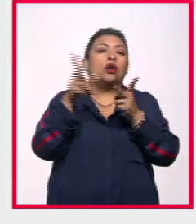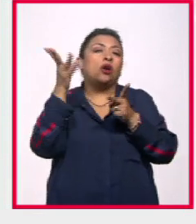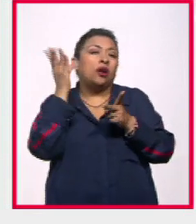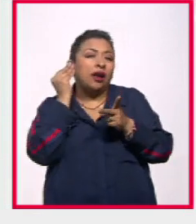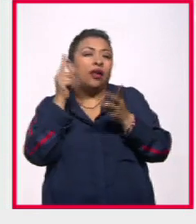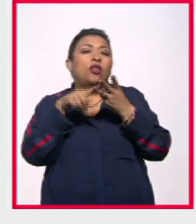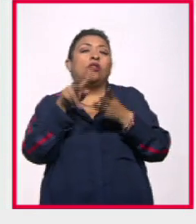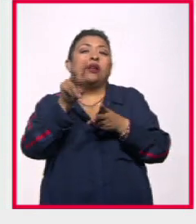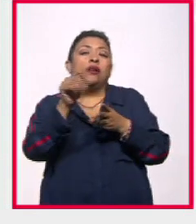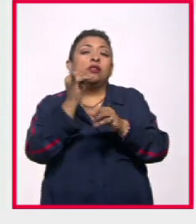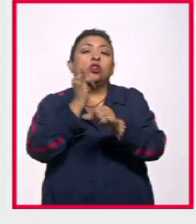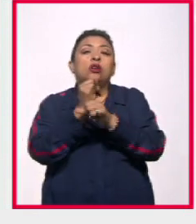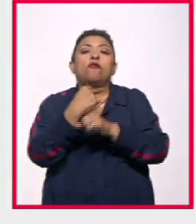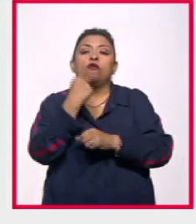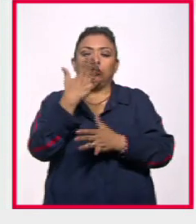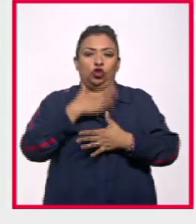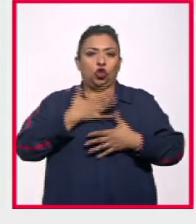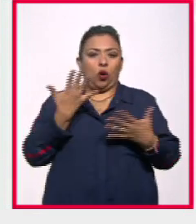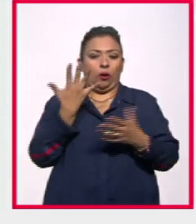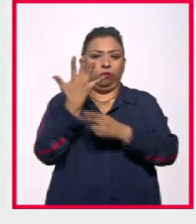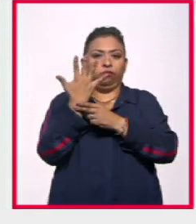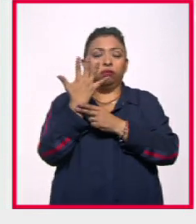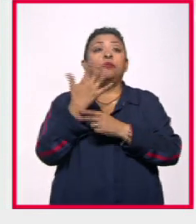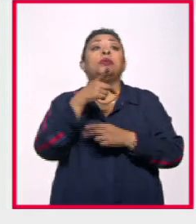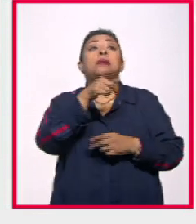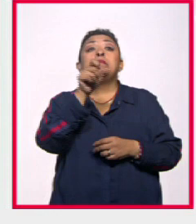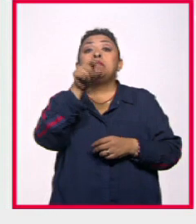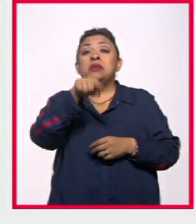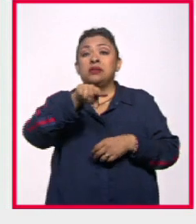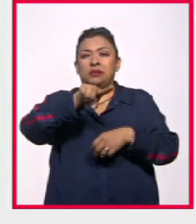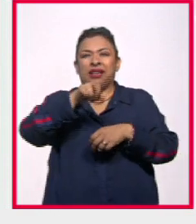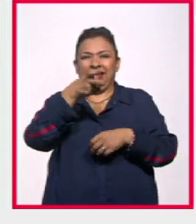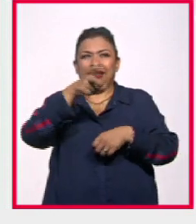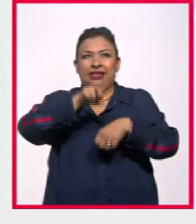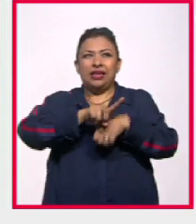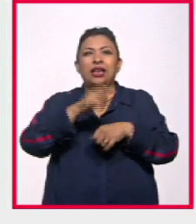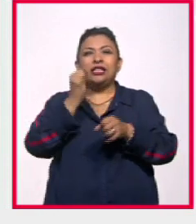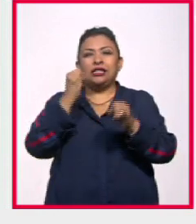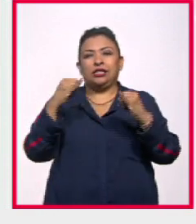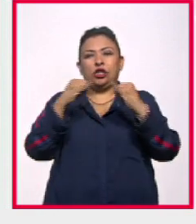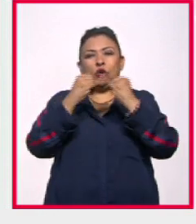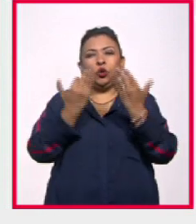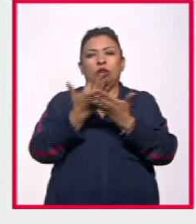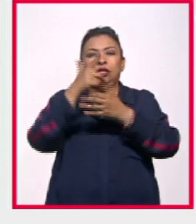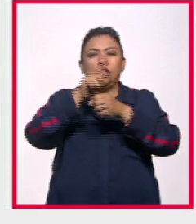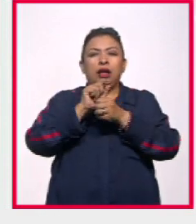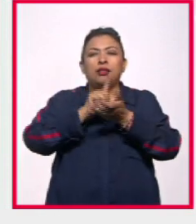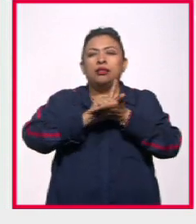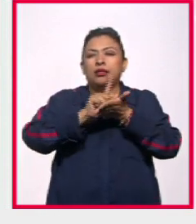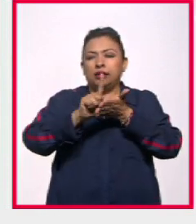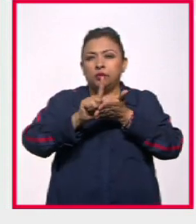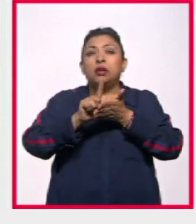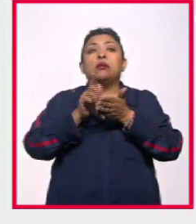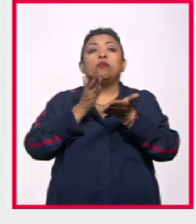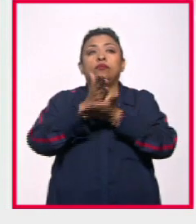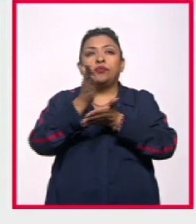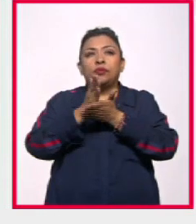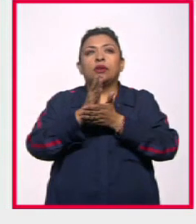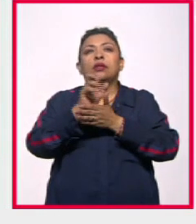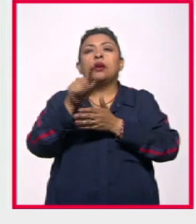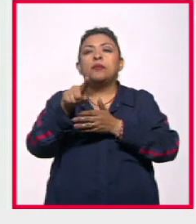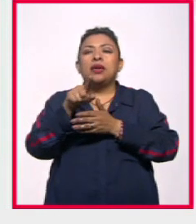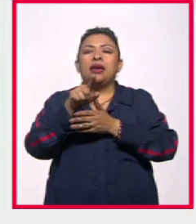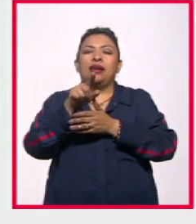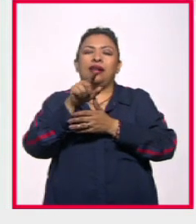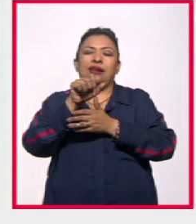internet en voces de sus autores. En esa ocasión, el Instituto Nacional de Transparencia y Acceso a la Información y así también de Protección de Datos